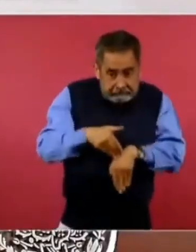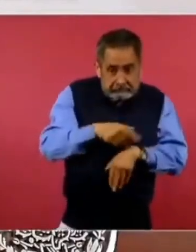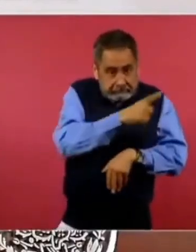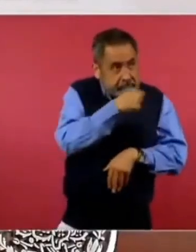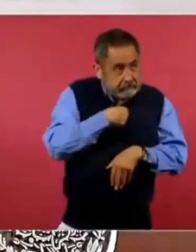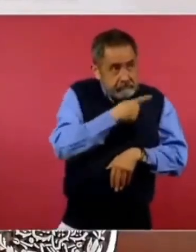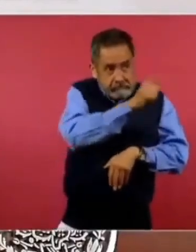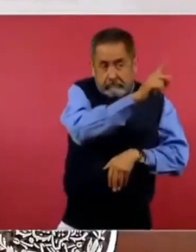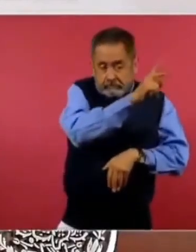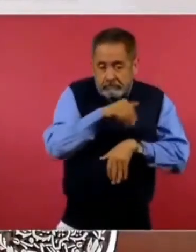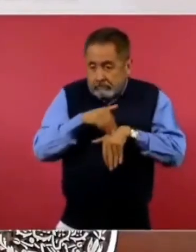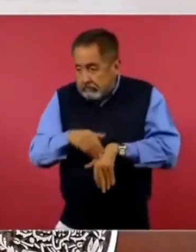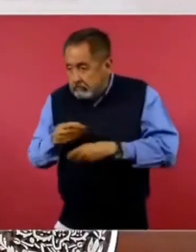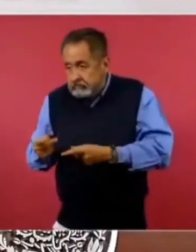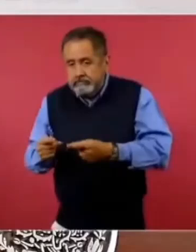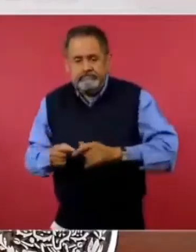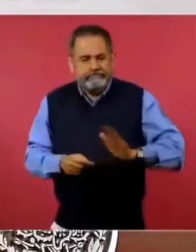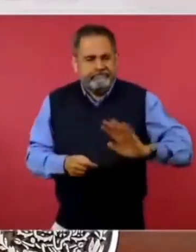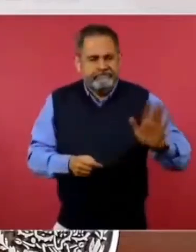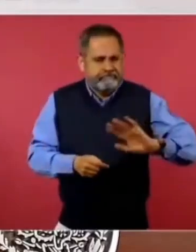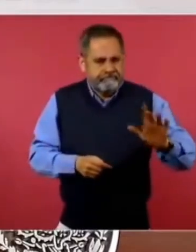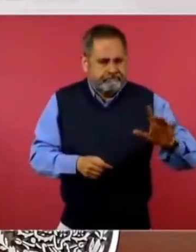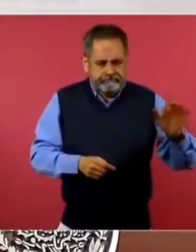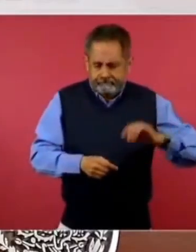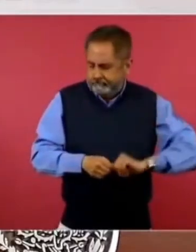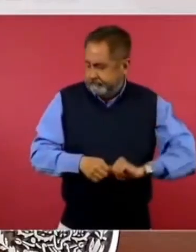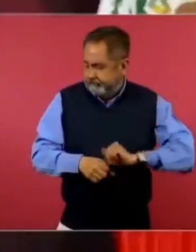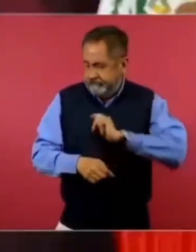que nos envían desde el extranjero.